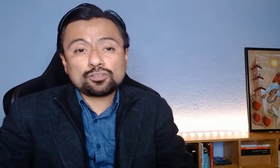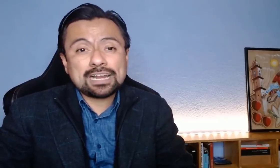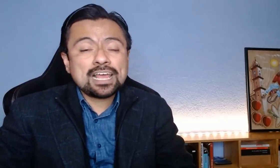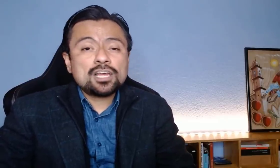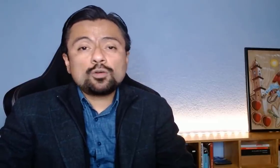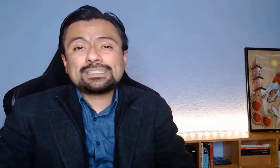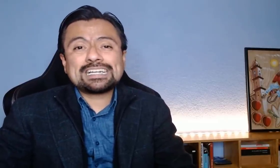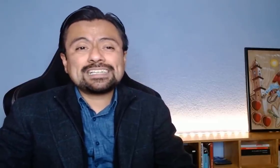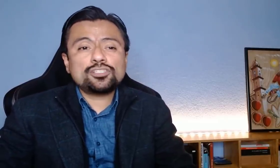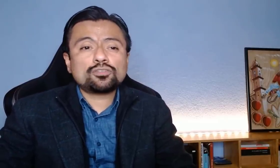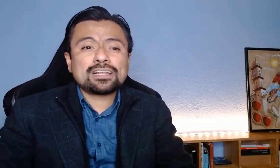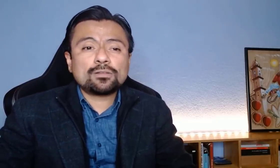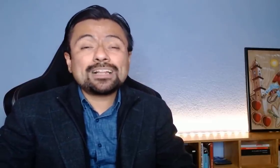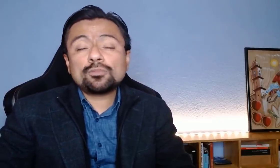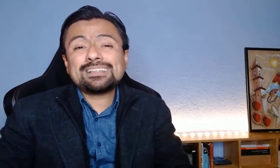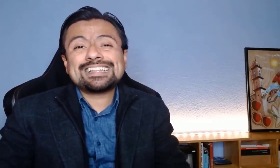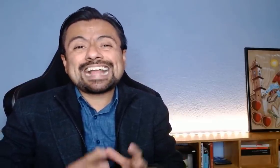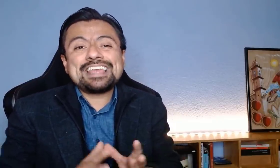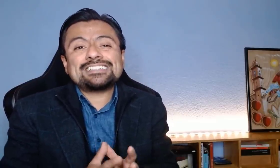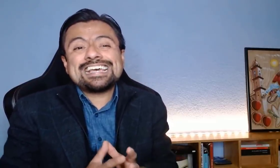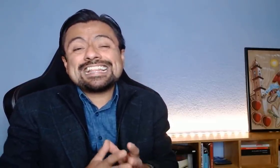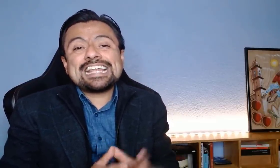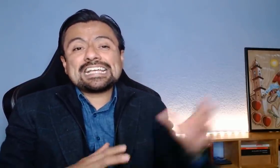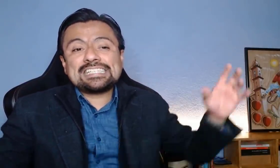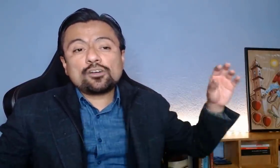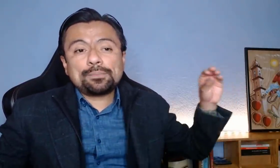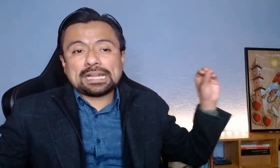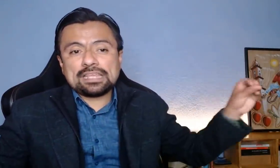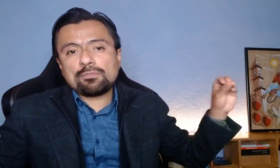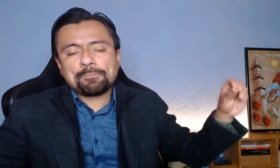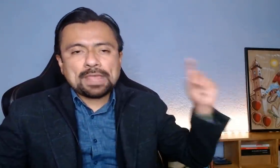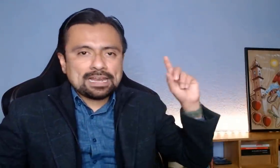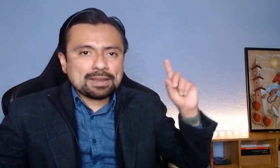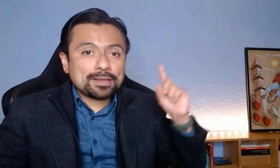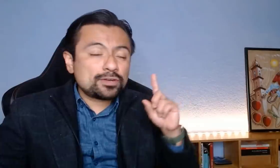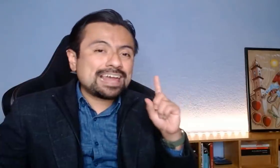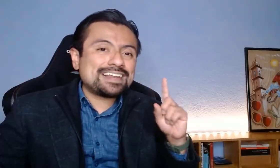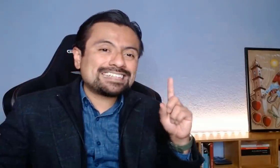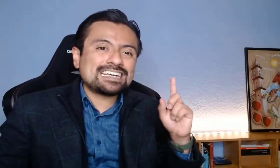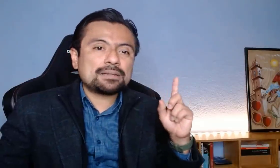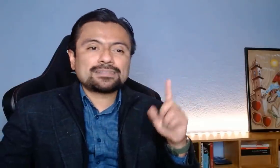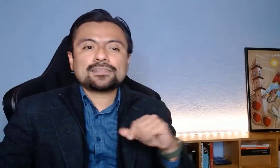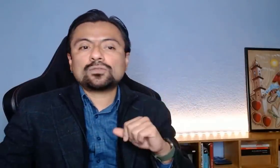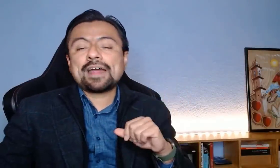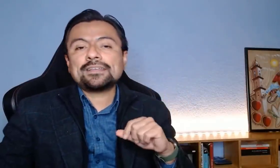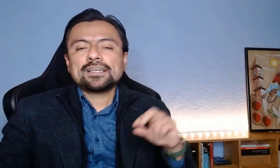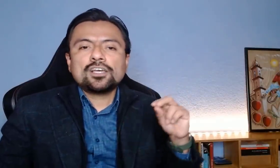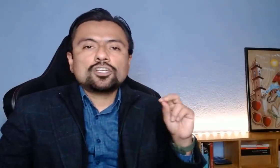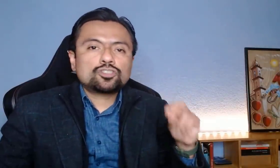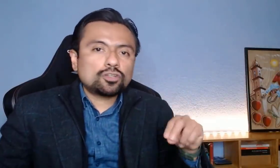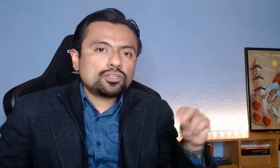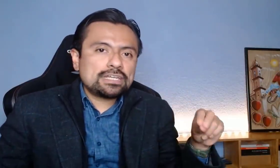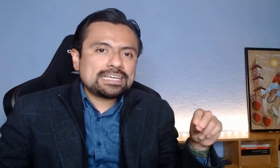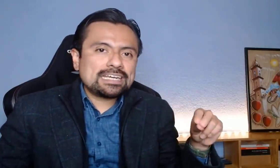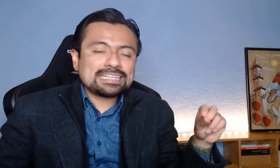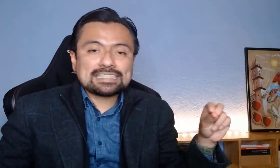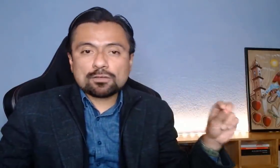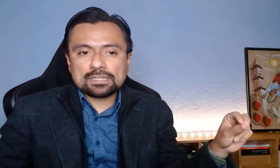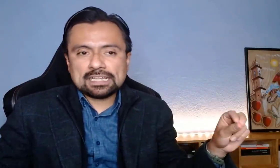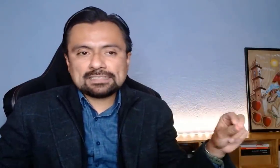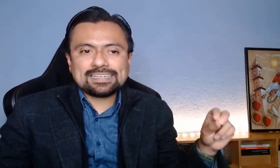Defensa Nacional, Luis Crescencio Sandoval, dio más detalles de ese operativo. La mayoría de las armas aseguradas son de